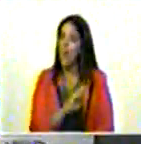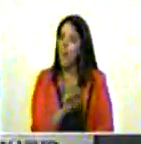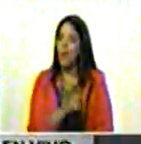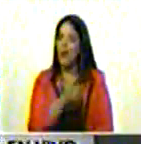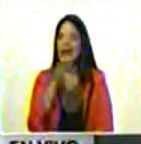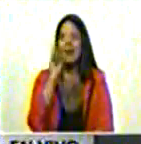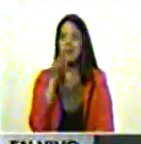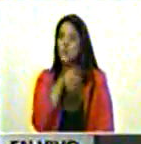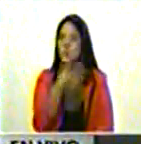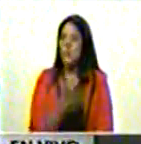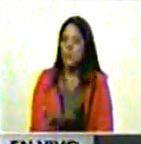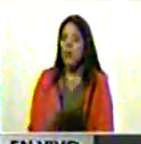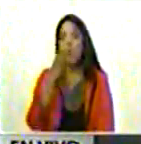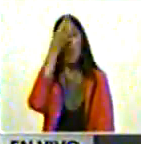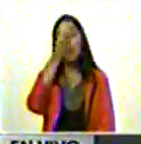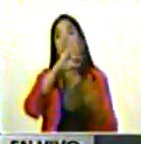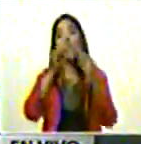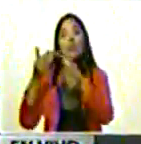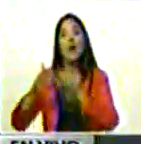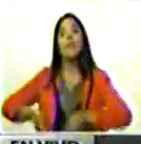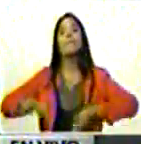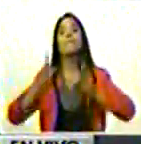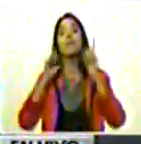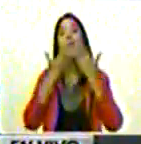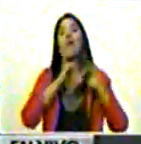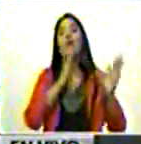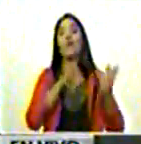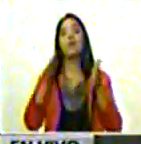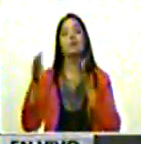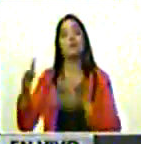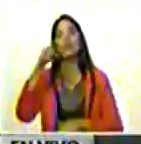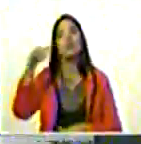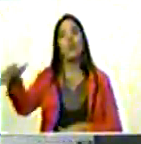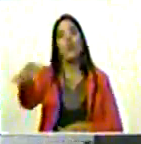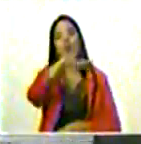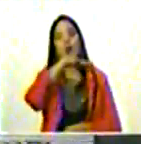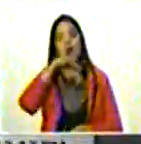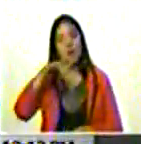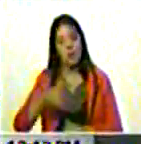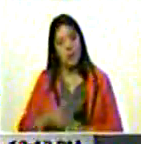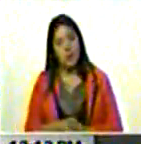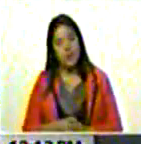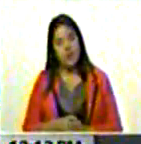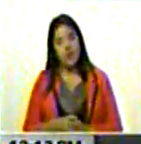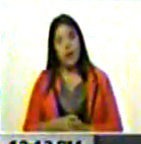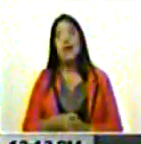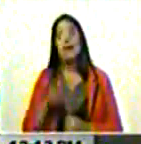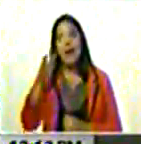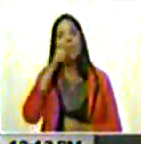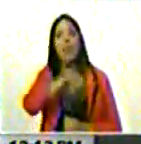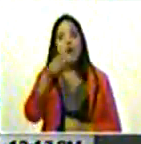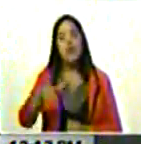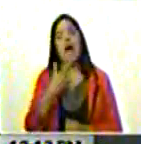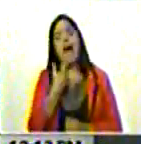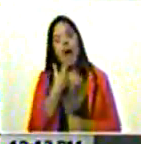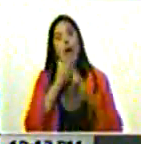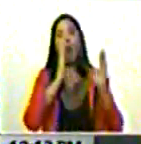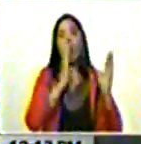razón verdadera es que los consejos comunales permiten la organización del pueblo. Permite que el pueblo se organice